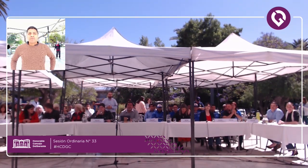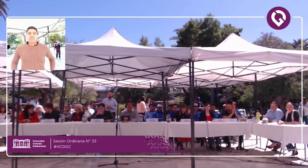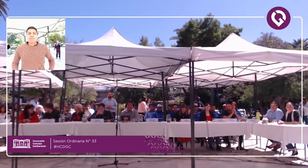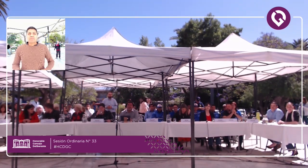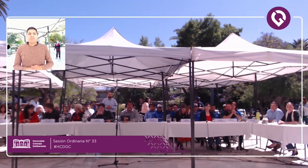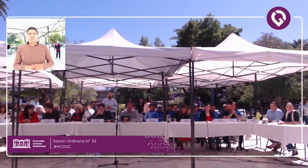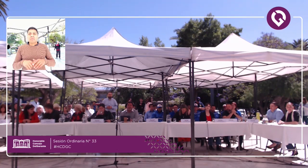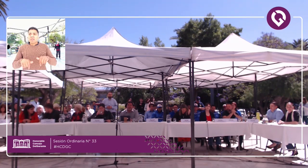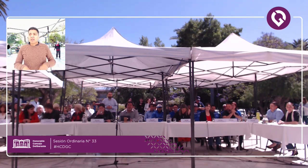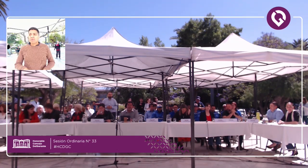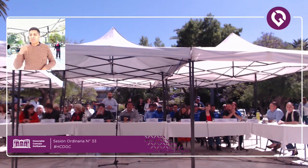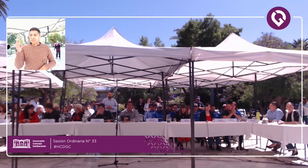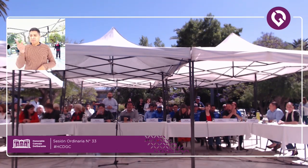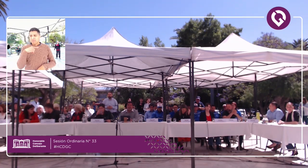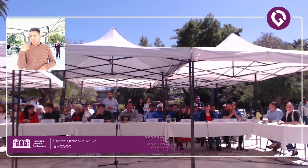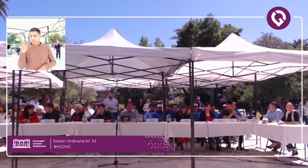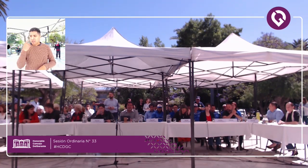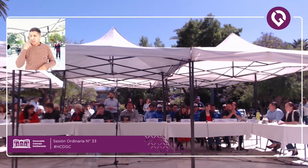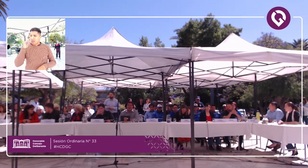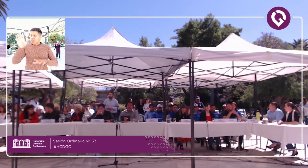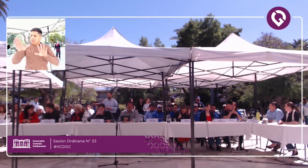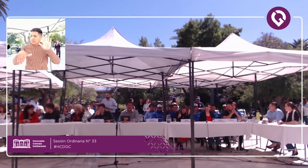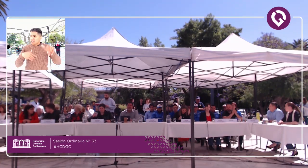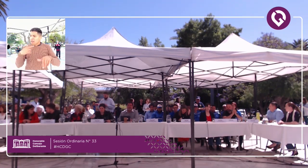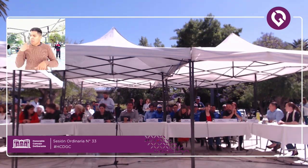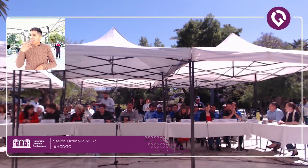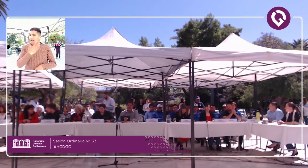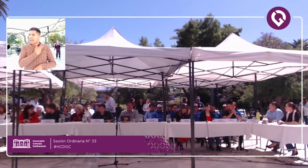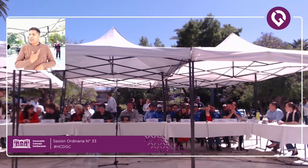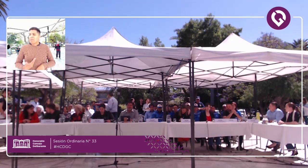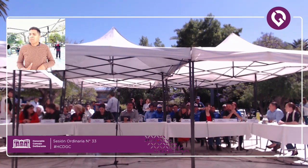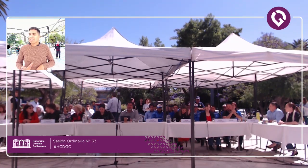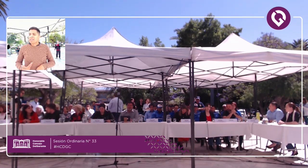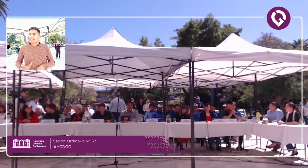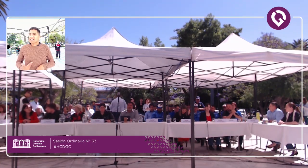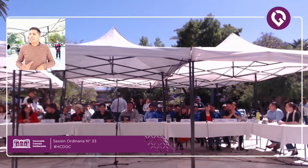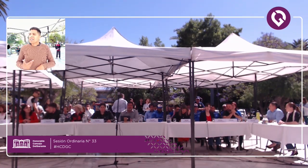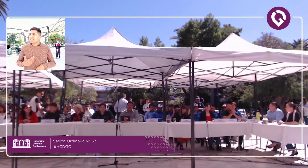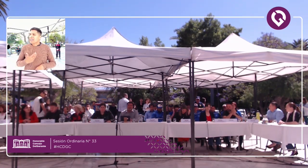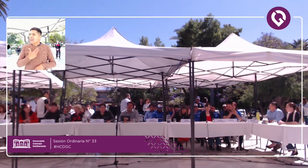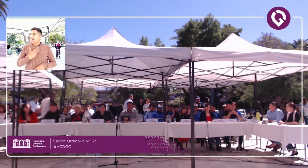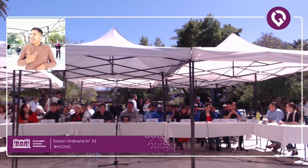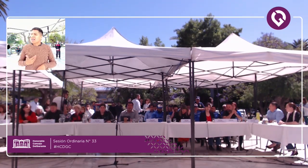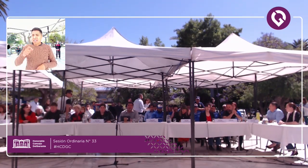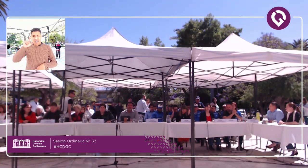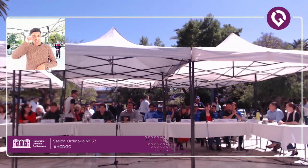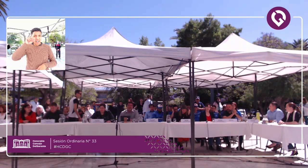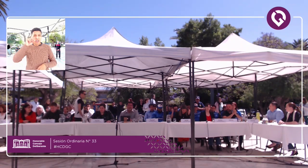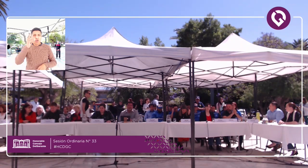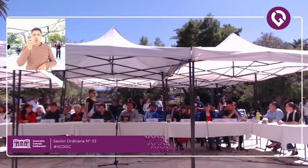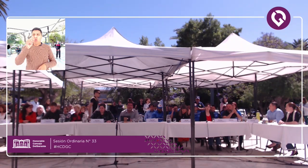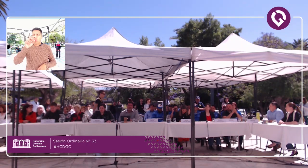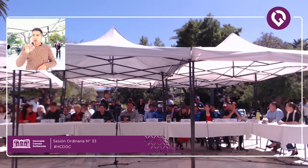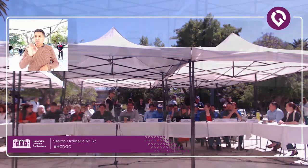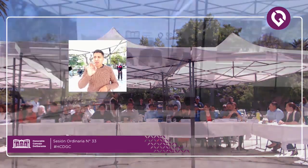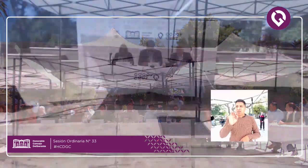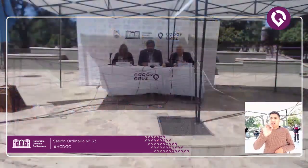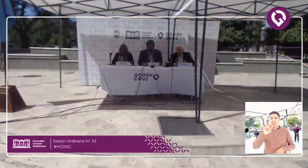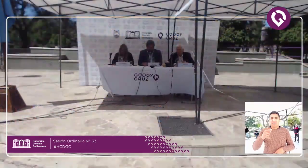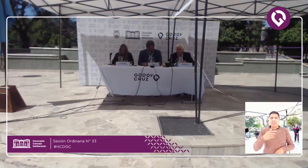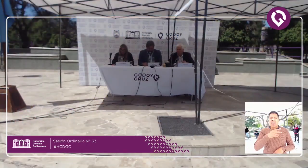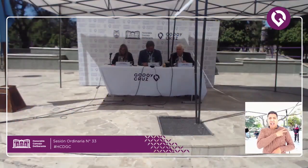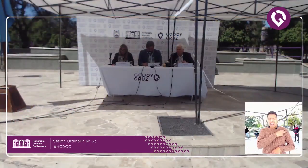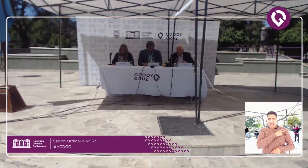Vamos a hacer entrega. Voy a convocar al presidente del cuartel, Eduardo Huentú, y al